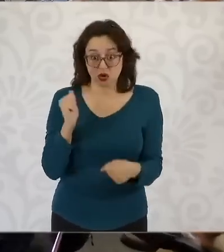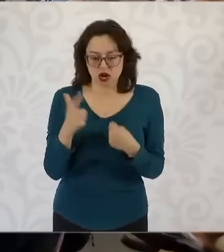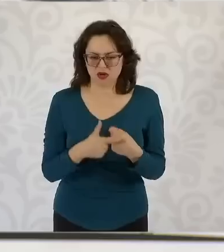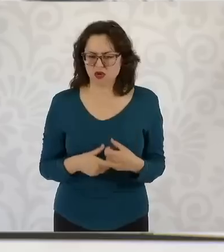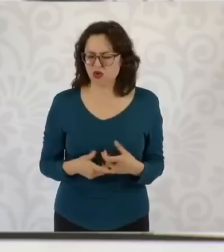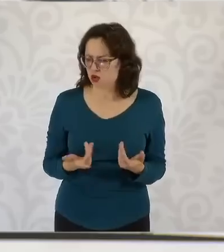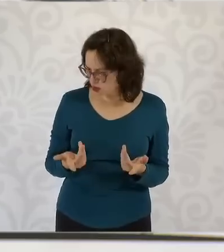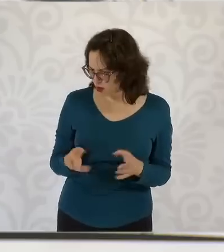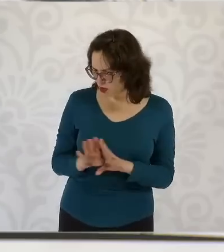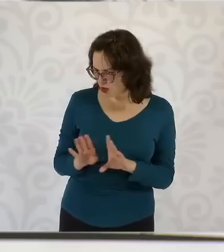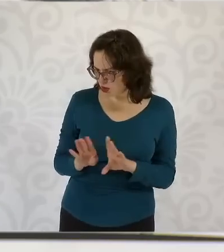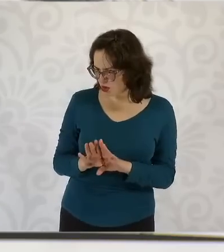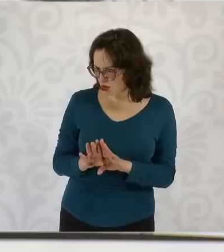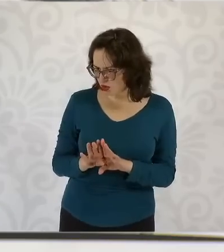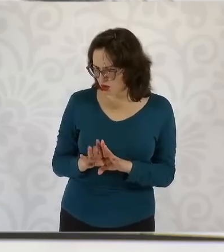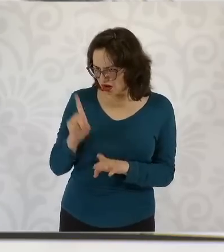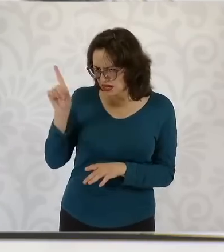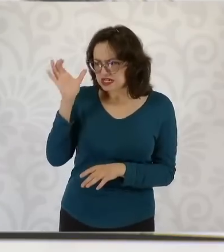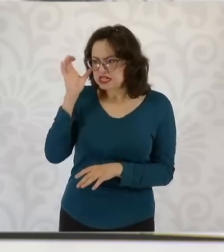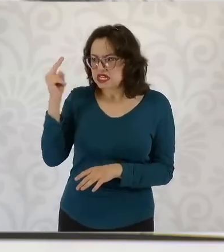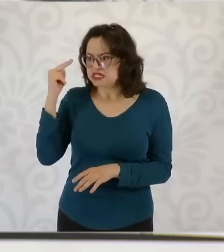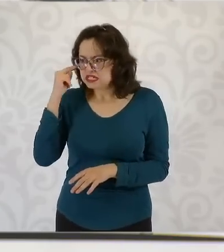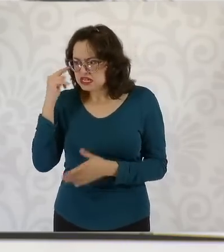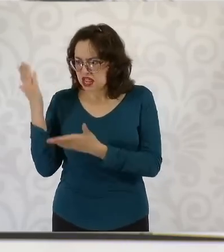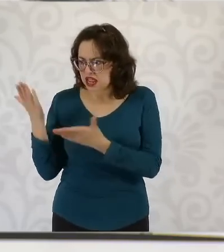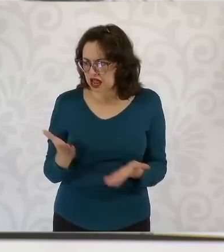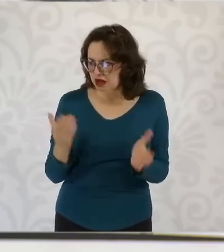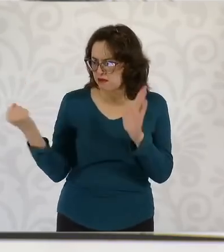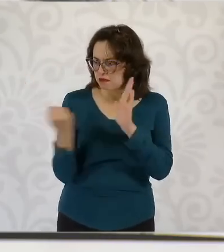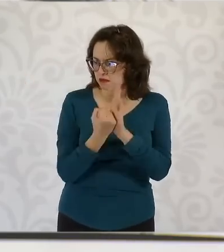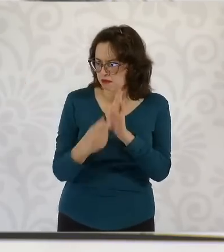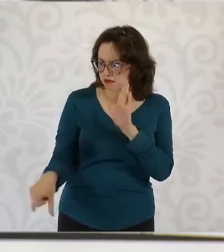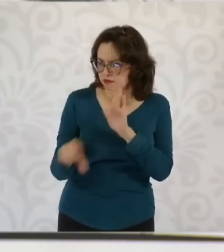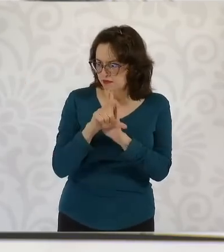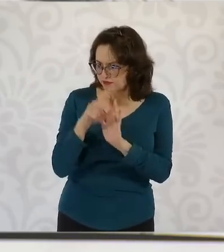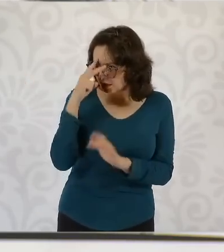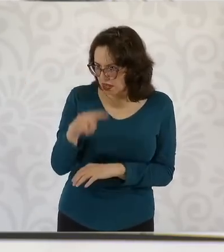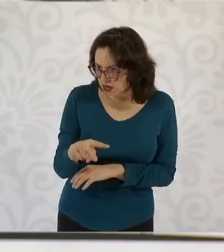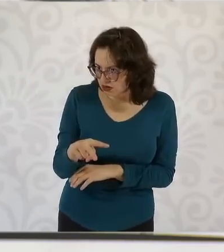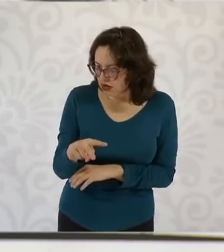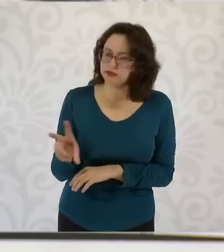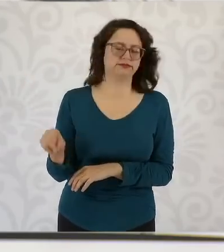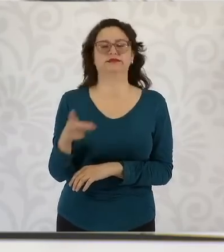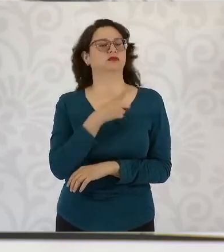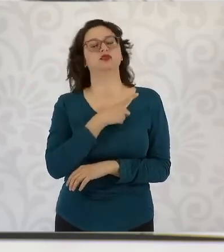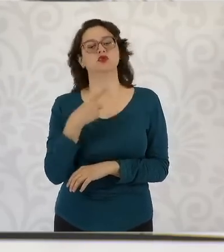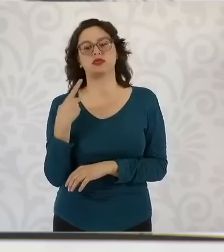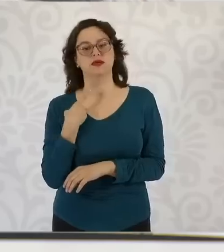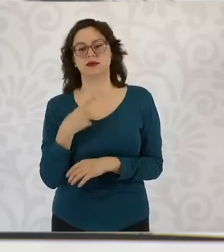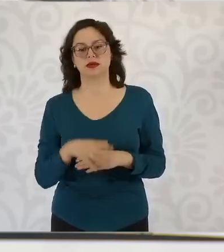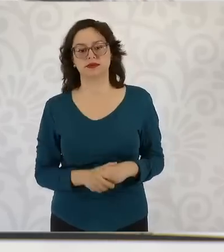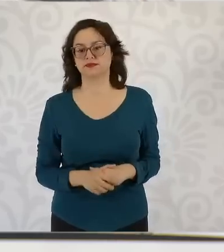¿Productos hechos en China con el sello hecho en México? Bueno, pues eso no debe ser. Y sí, pues la